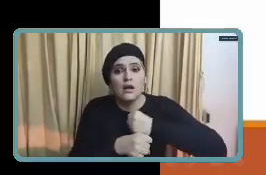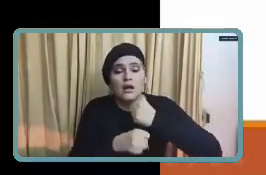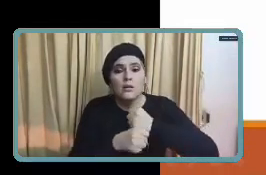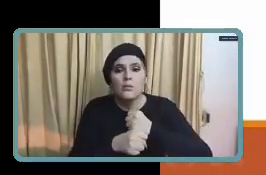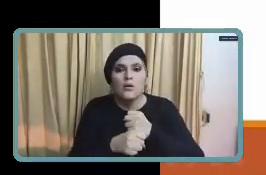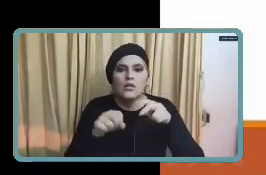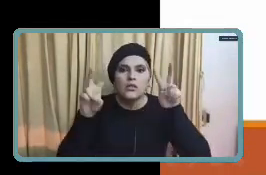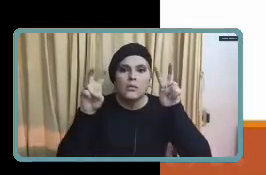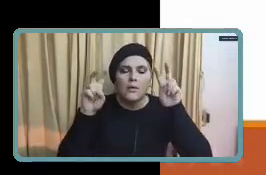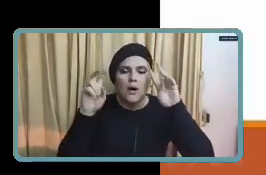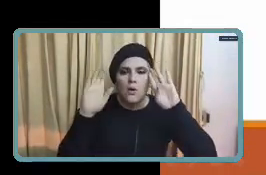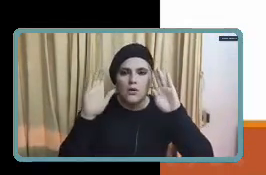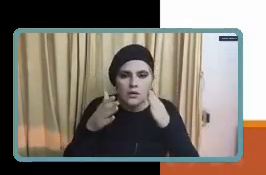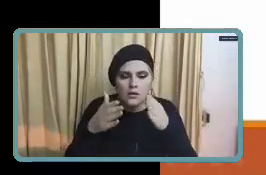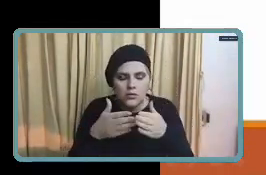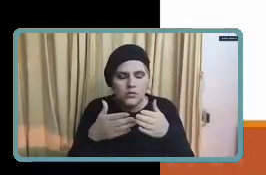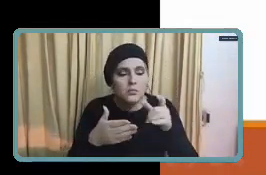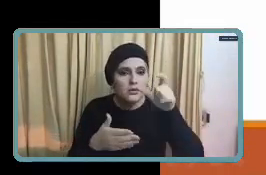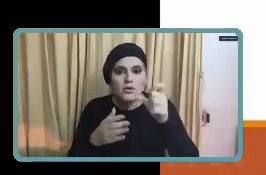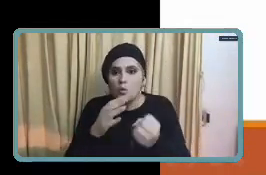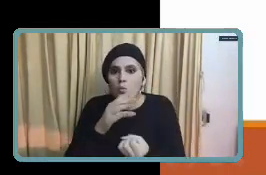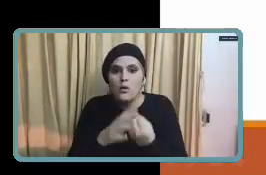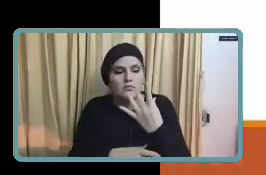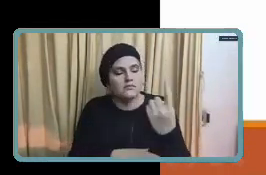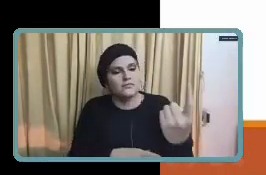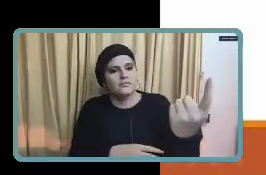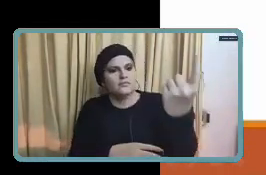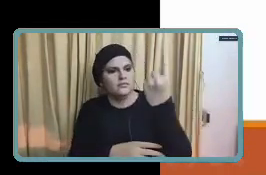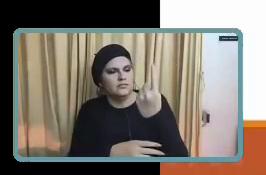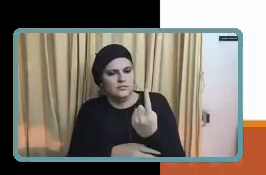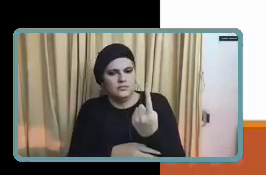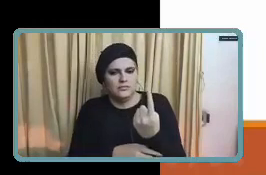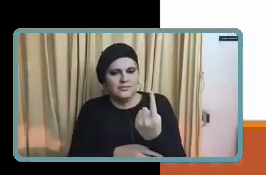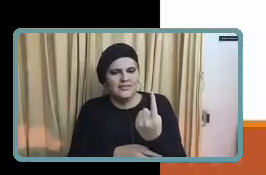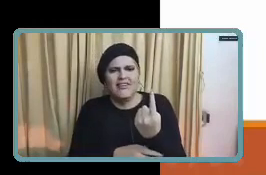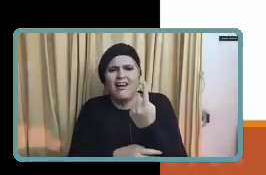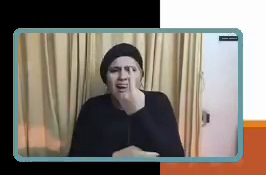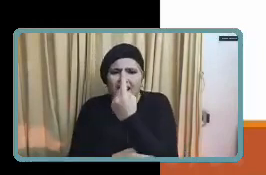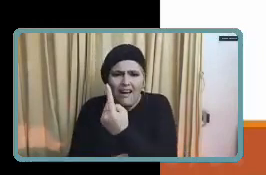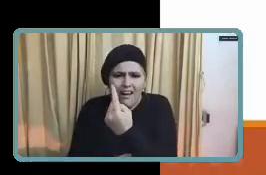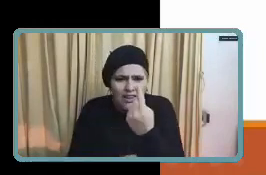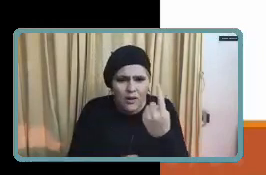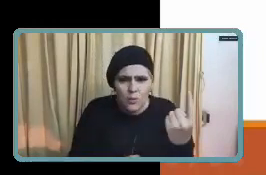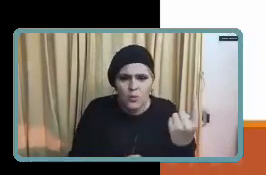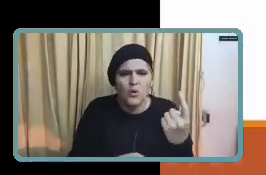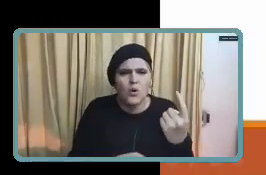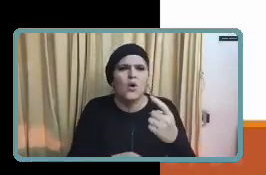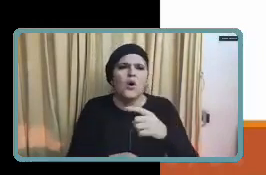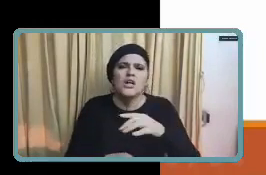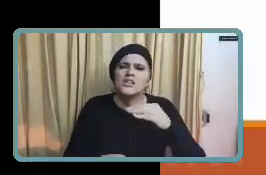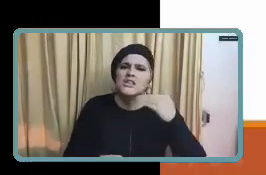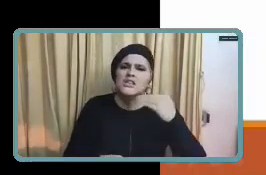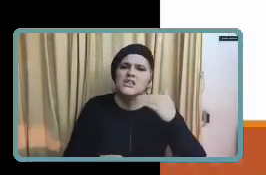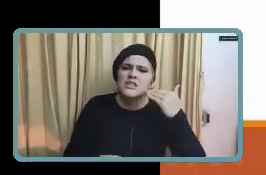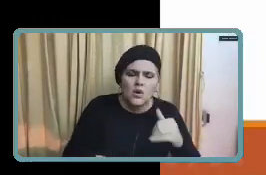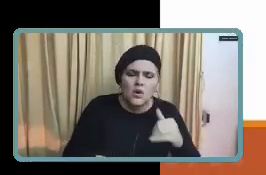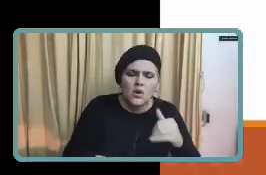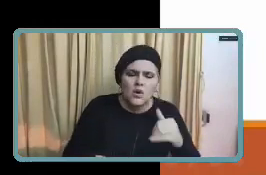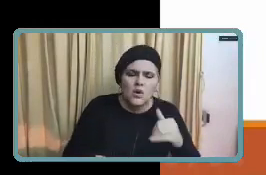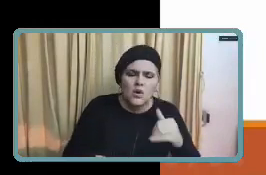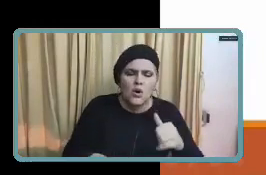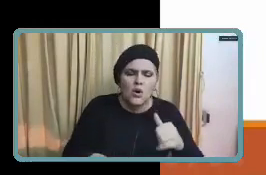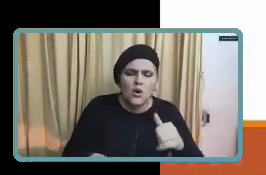pone cuando nos llega un paciente nuevo, porque cada niño, joven o adulto es un individuo totalmente distinto y que tenemos